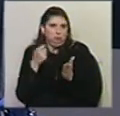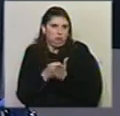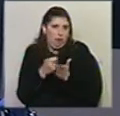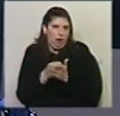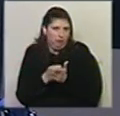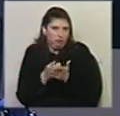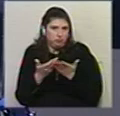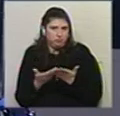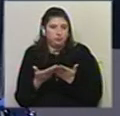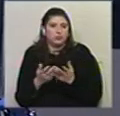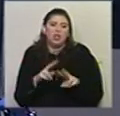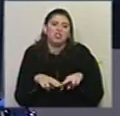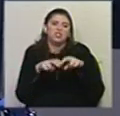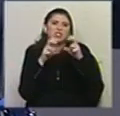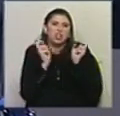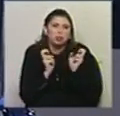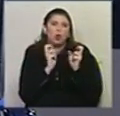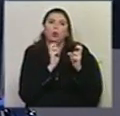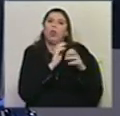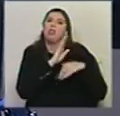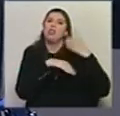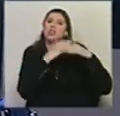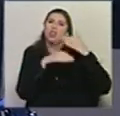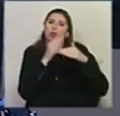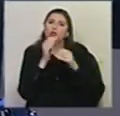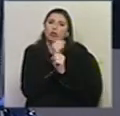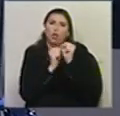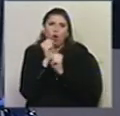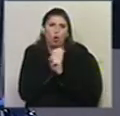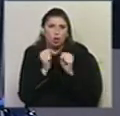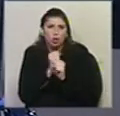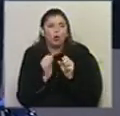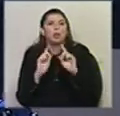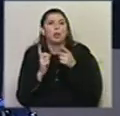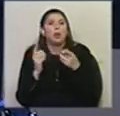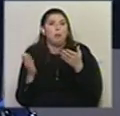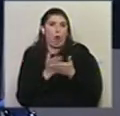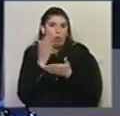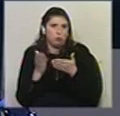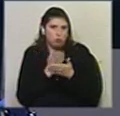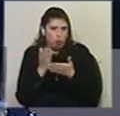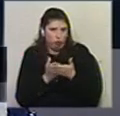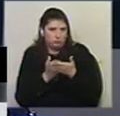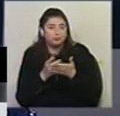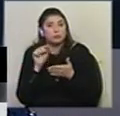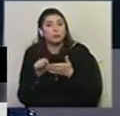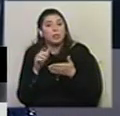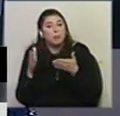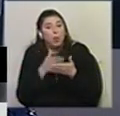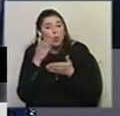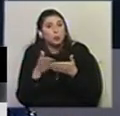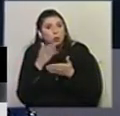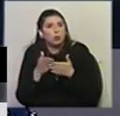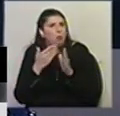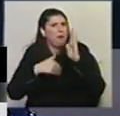en investigación, en desarrollo tecnológico y en producción. Si lo hacemos en producción, tampoco yo quiero simplificar, la producción de la mayoría